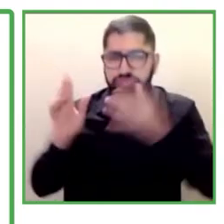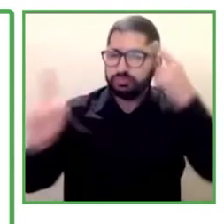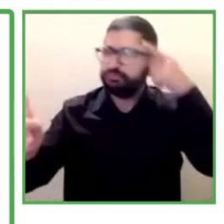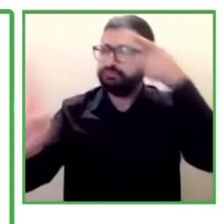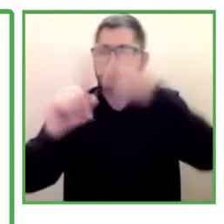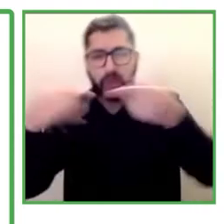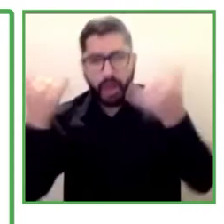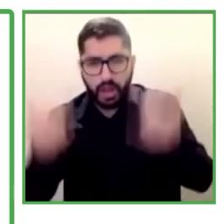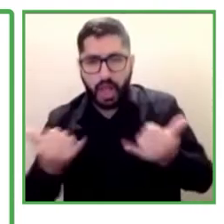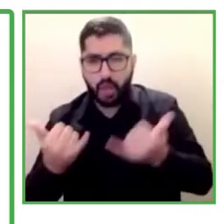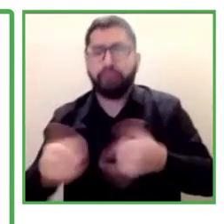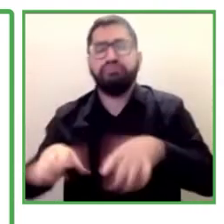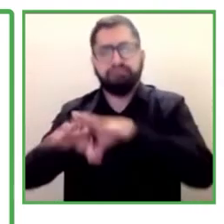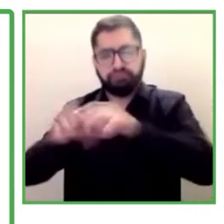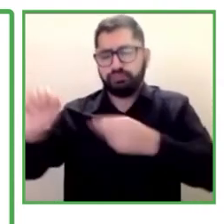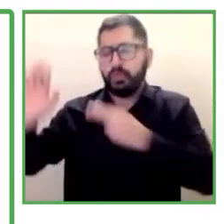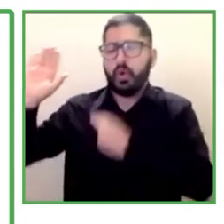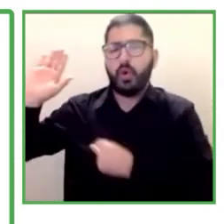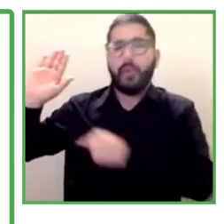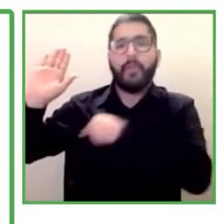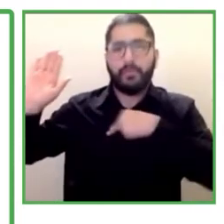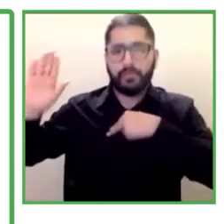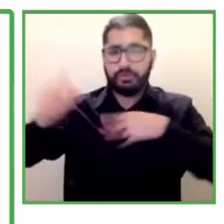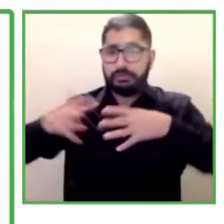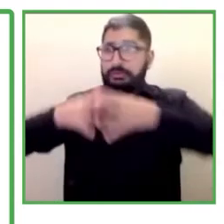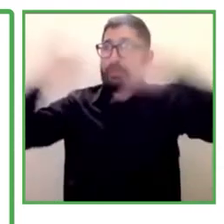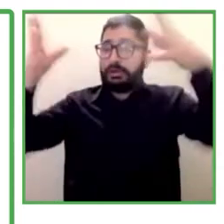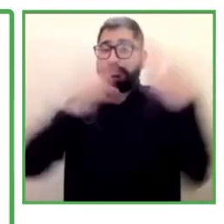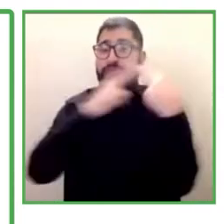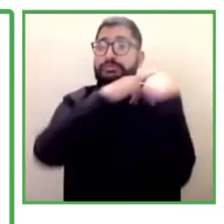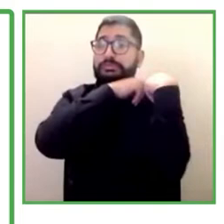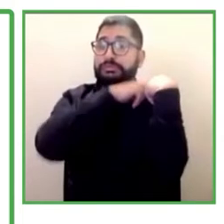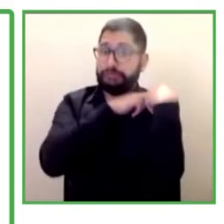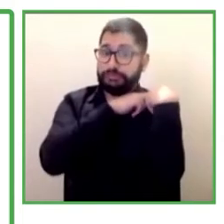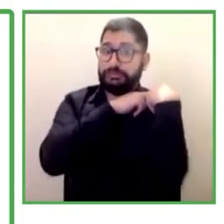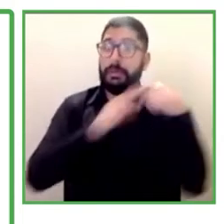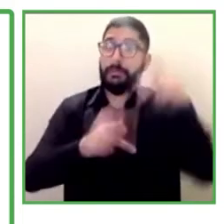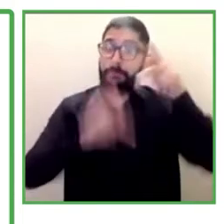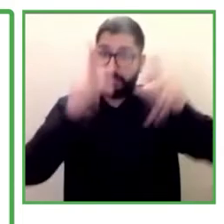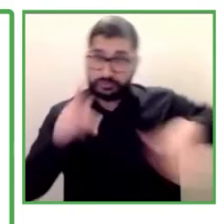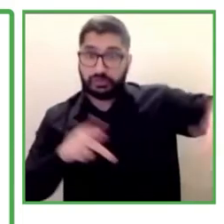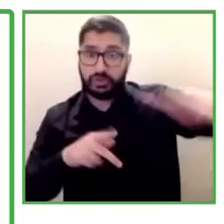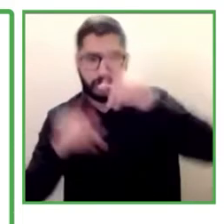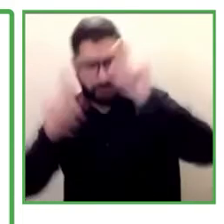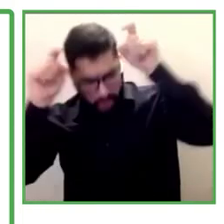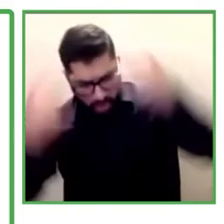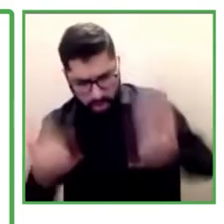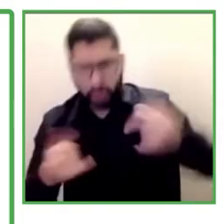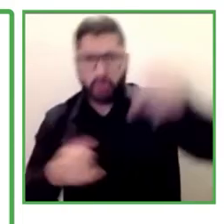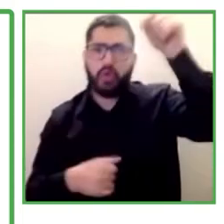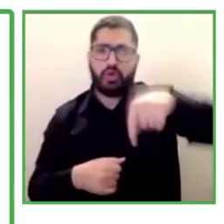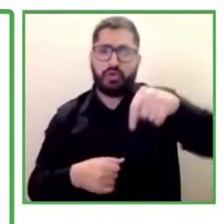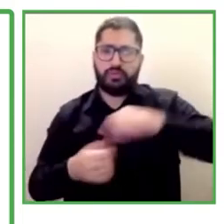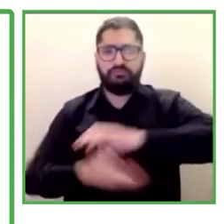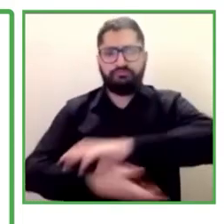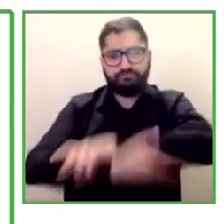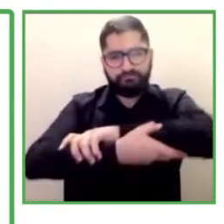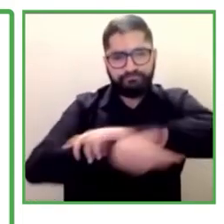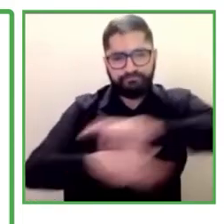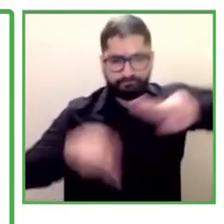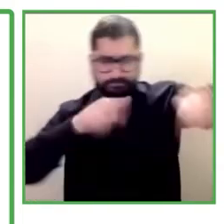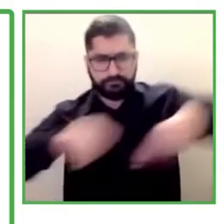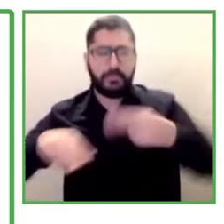muy grande por parte de los actores que participan y que son socios de Pacto. Y para ello yo creo que una